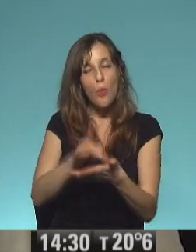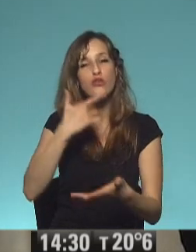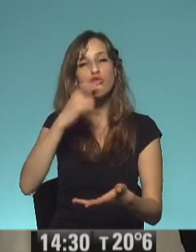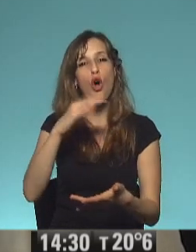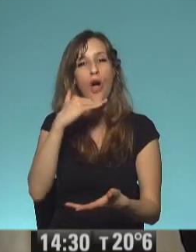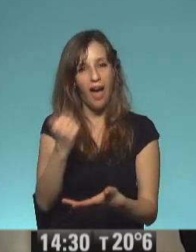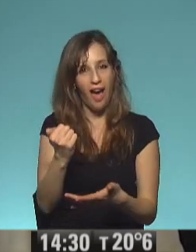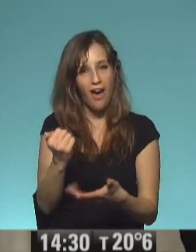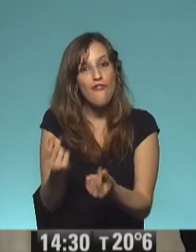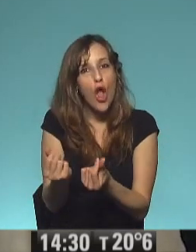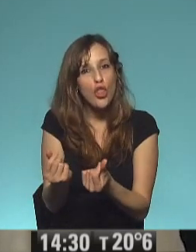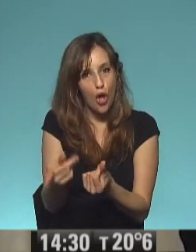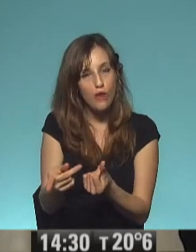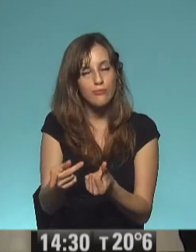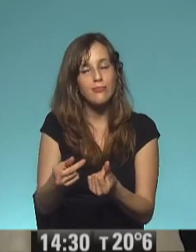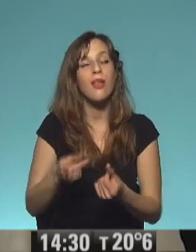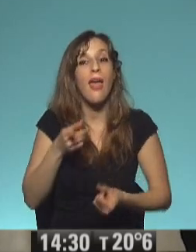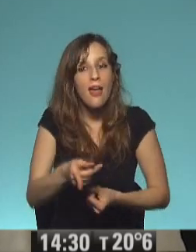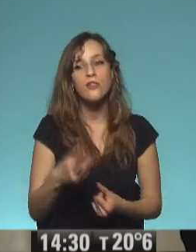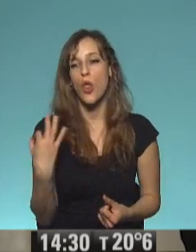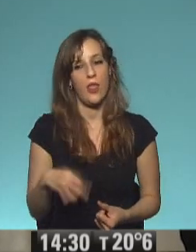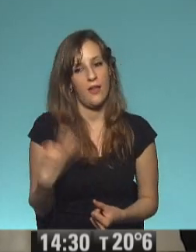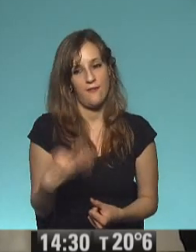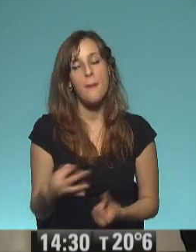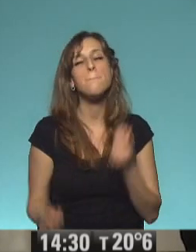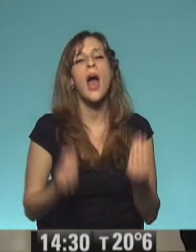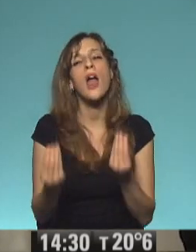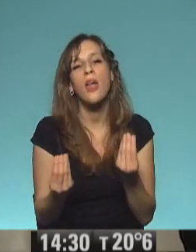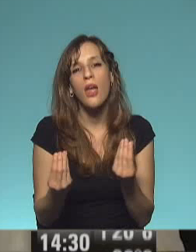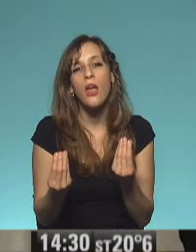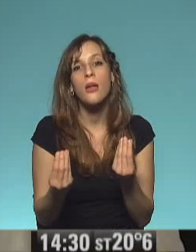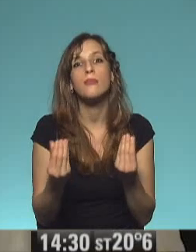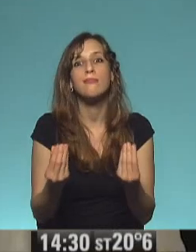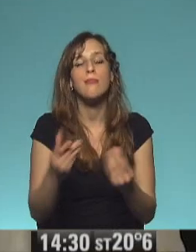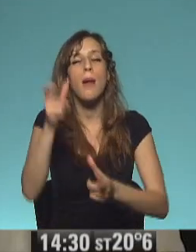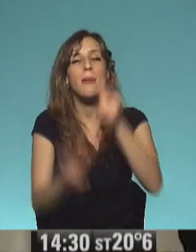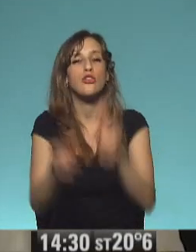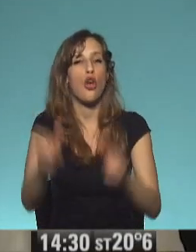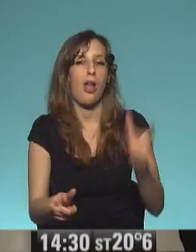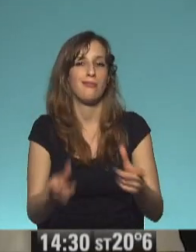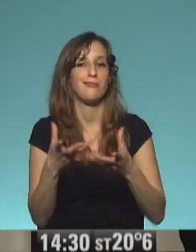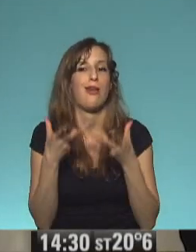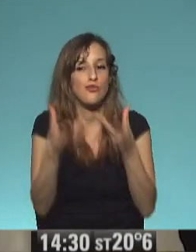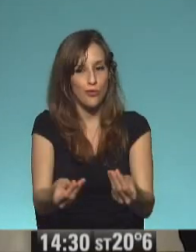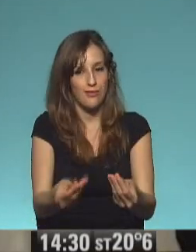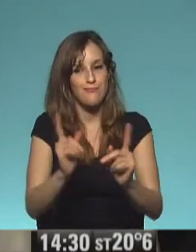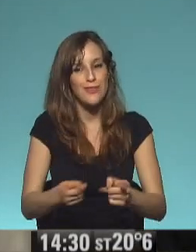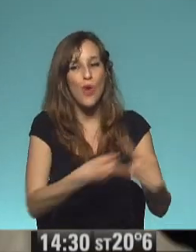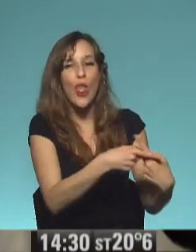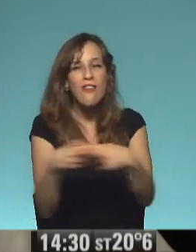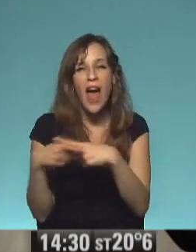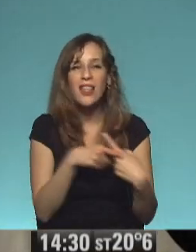Todo eso tenemos que hacer, y tenemos que hacerlo de cara a la gente y promoviendo este debate, que es el debate que yo